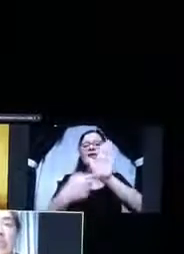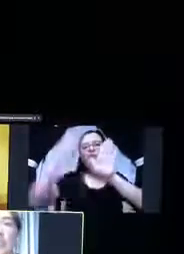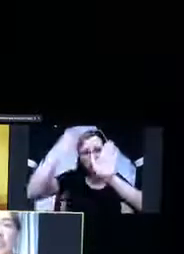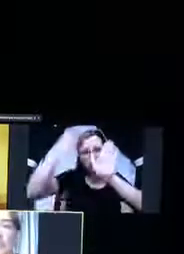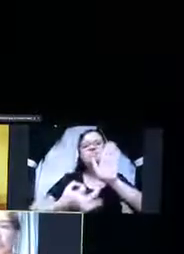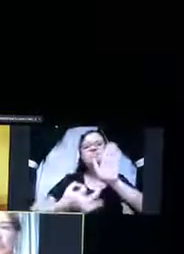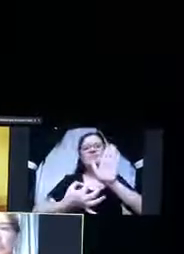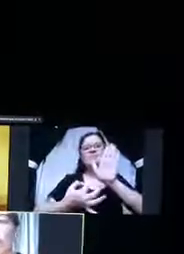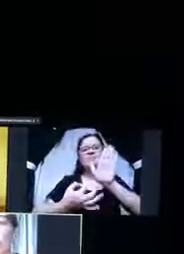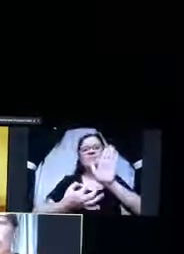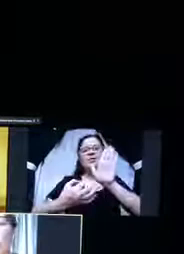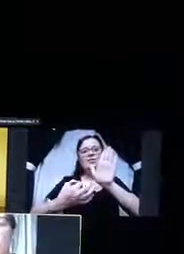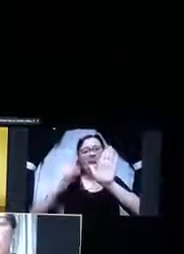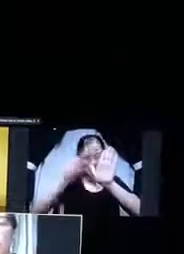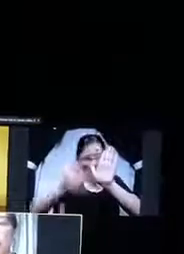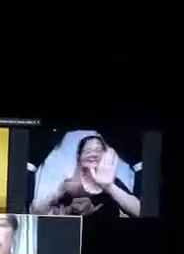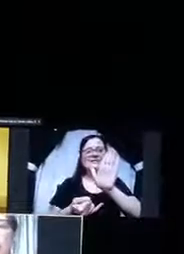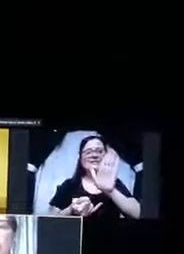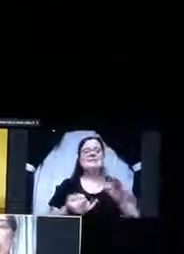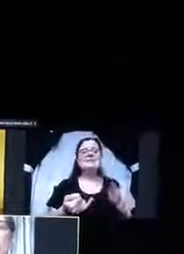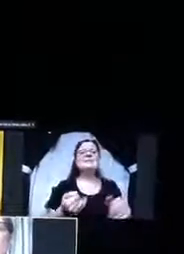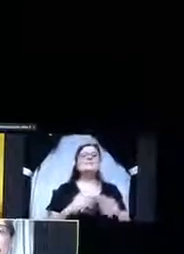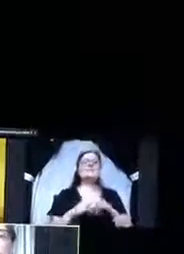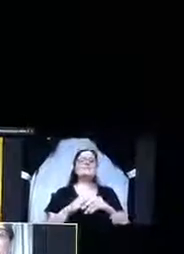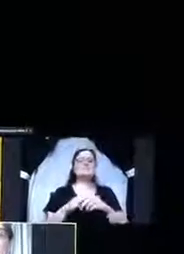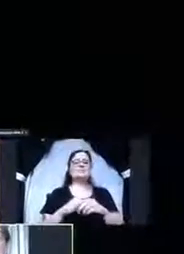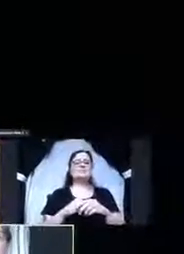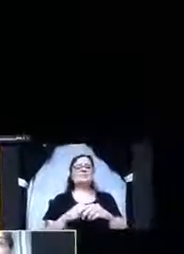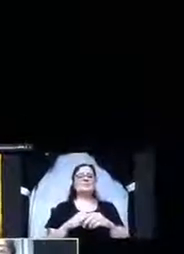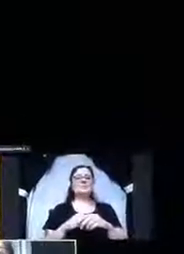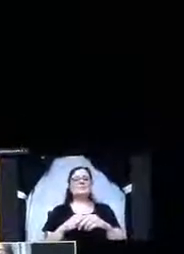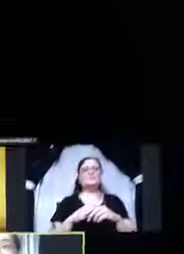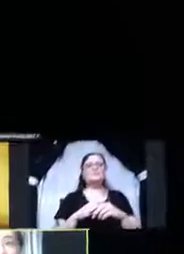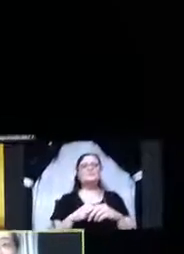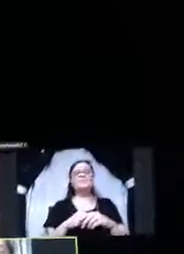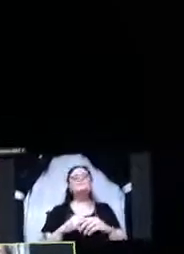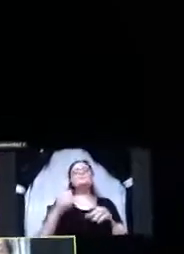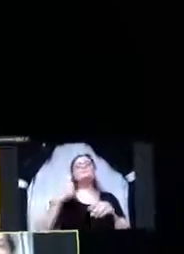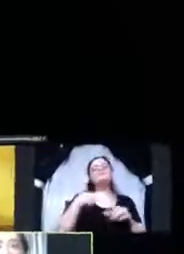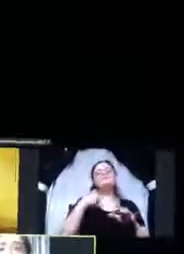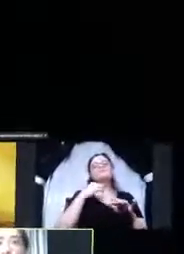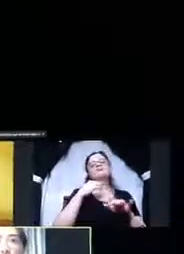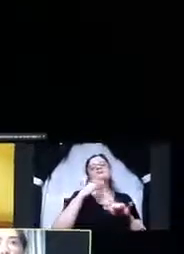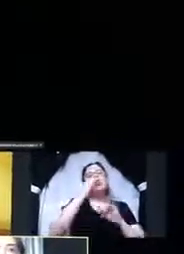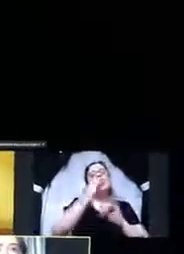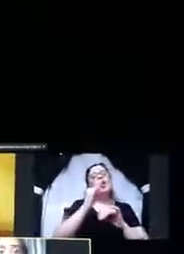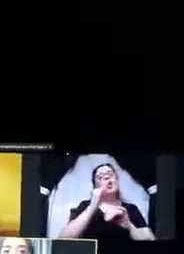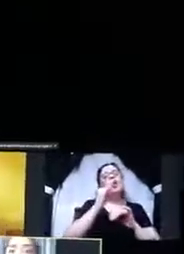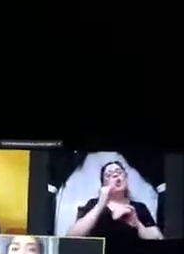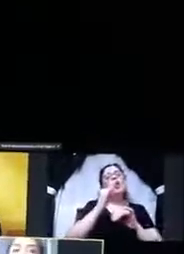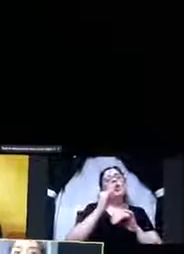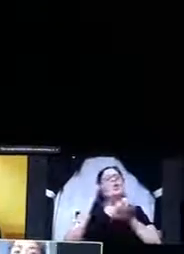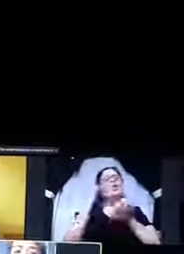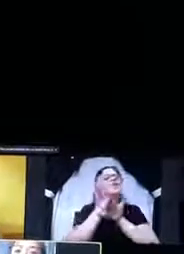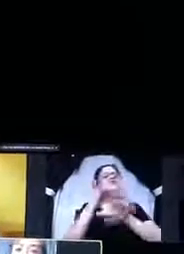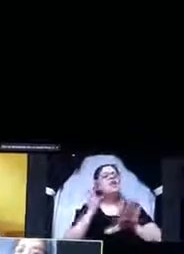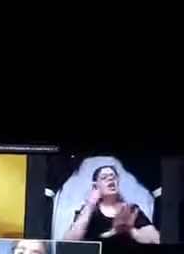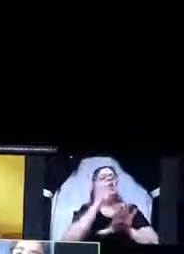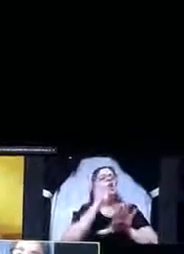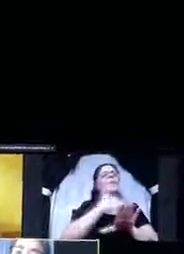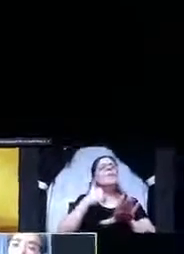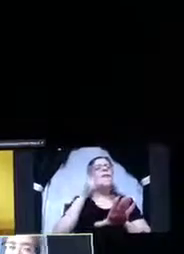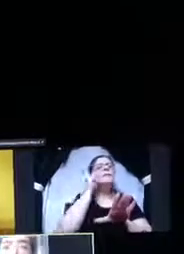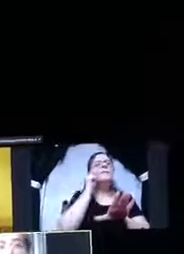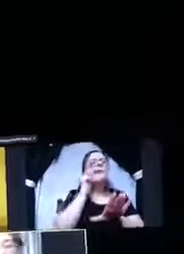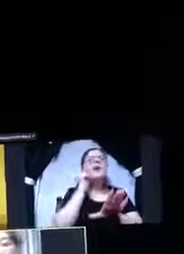Claro, en términos para todos los profesionales presentes y quizás algunas sugerencias para los papás, ¿no? Porque siempre nos preguntamos, ¿y hasta